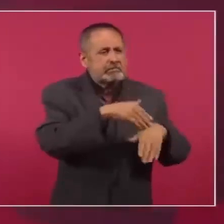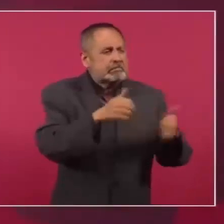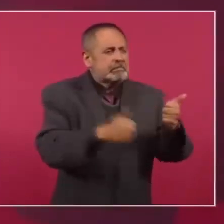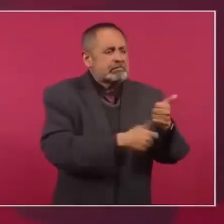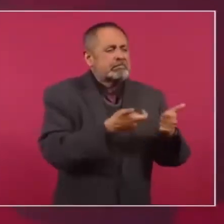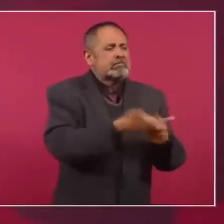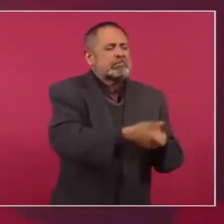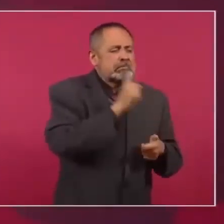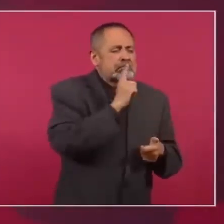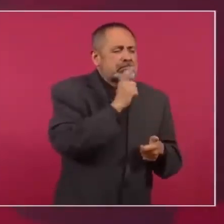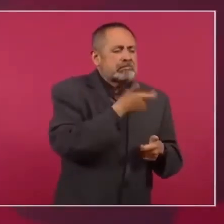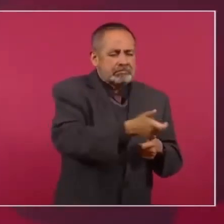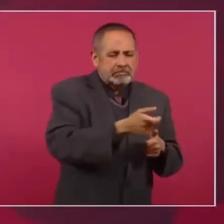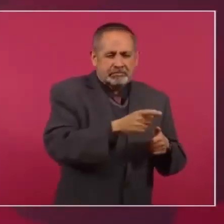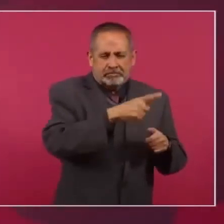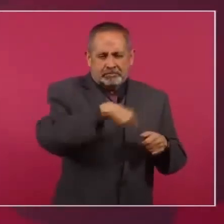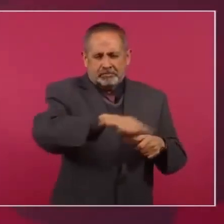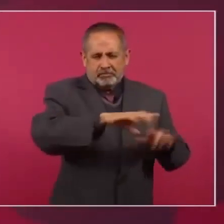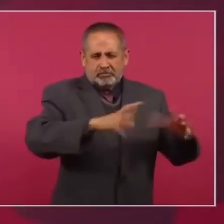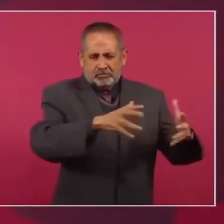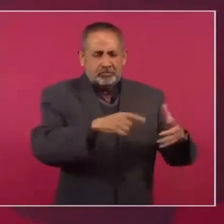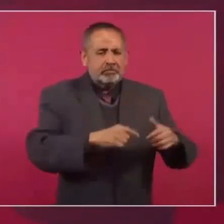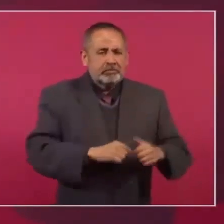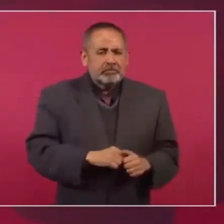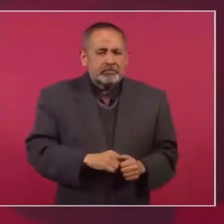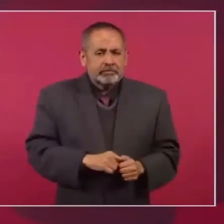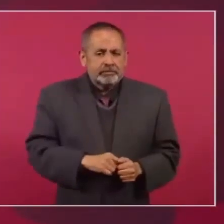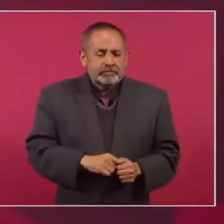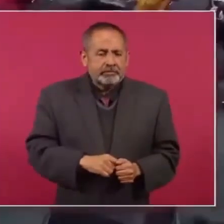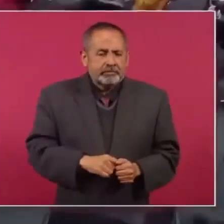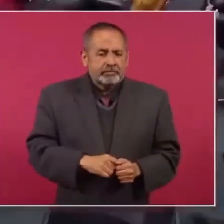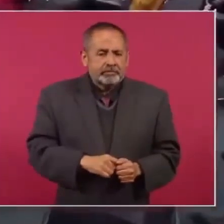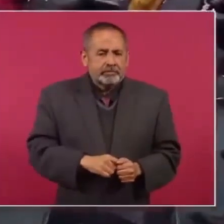alquilada, ¿sí?,